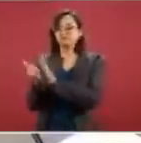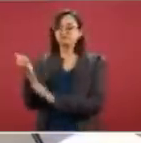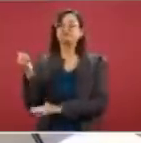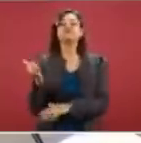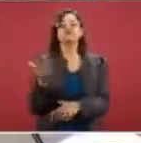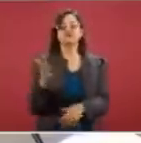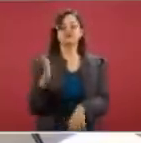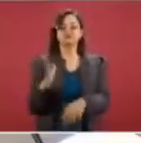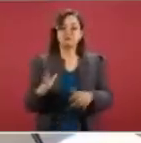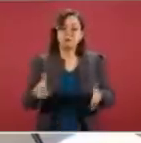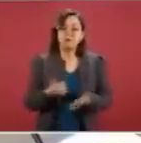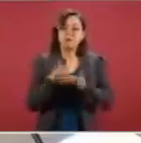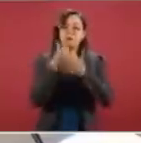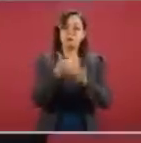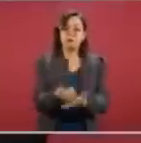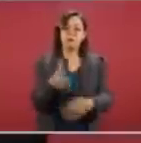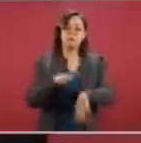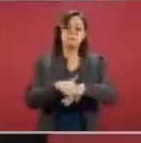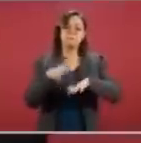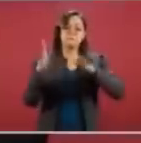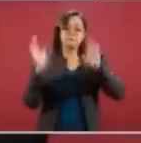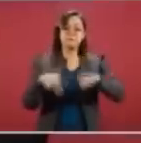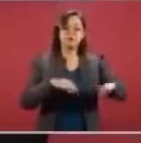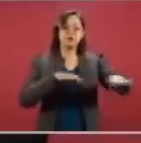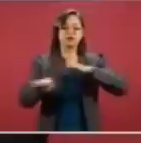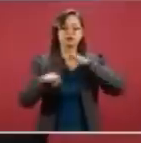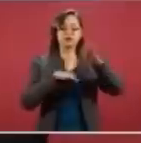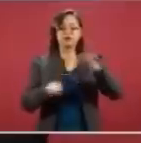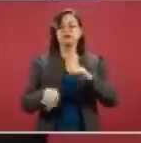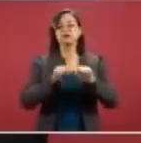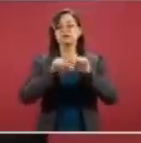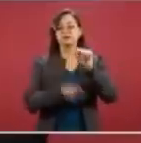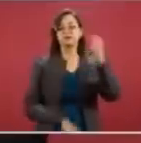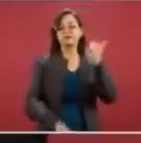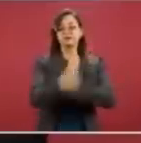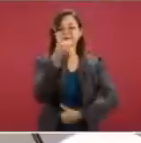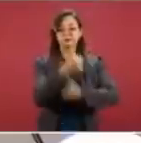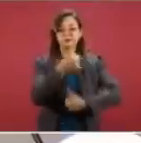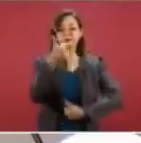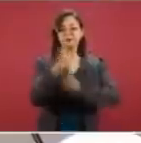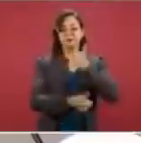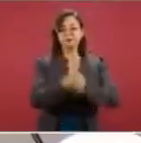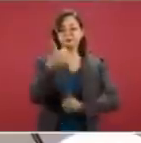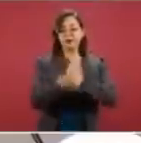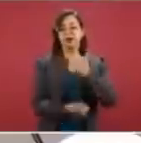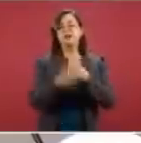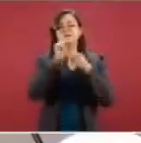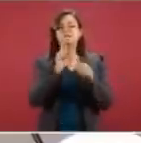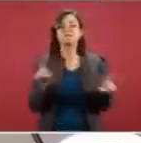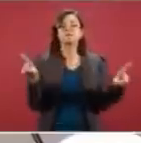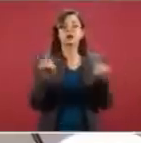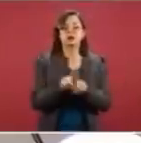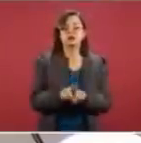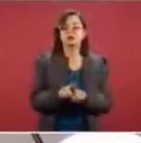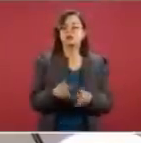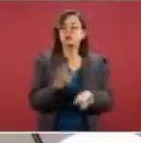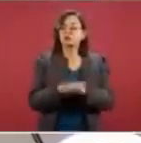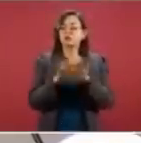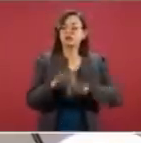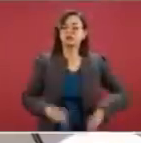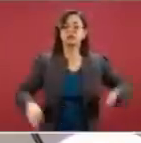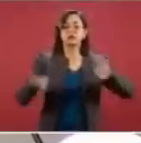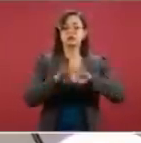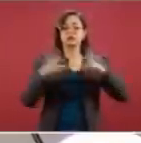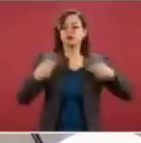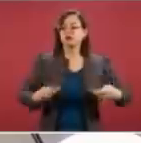muchos empleos, va a aumentar la competitividad del país y, sobre todo, va a mejorar el bienestar de tantos